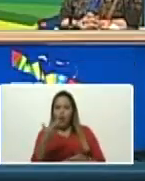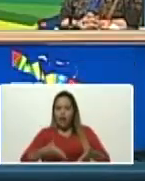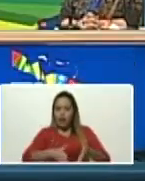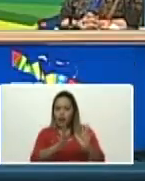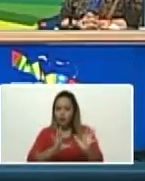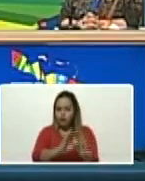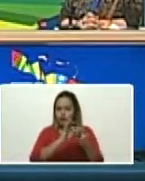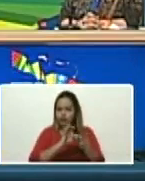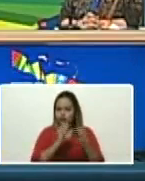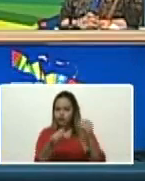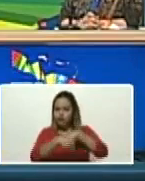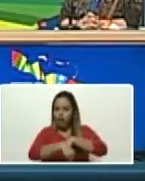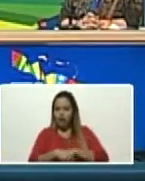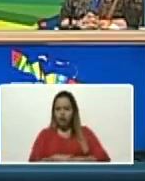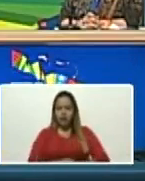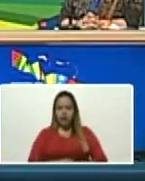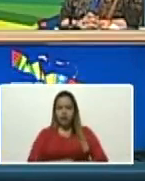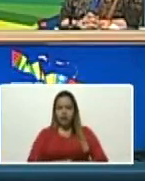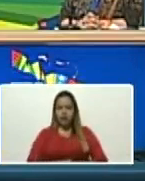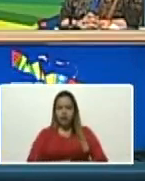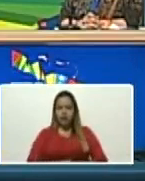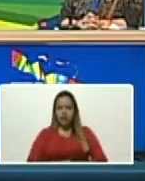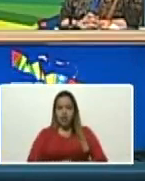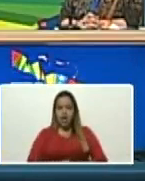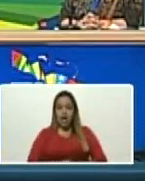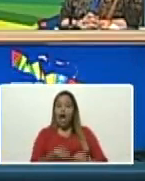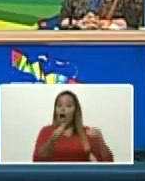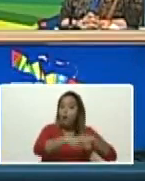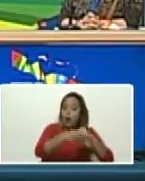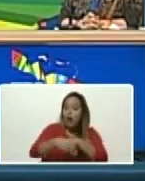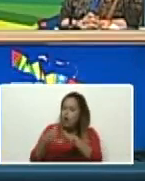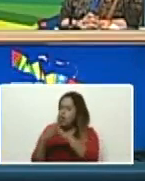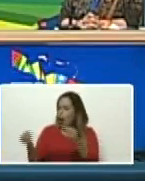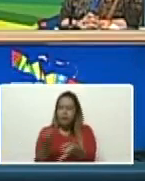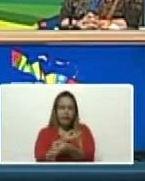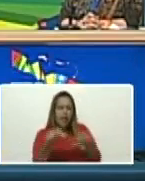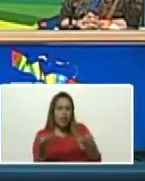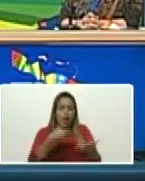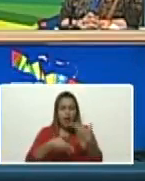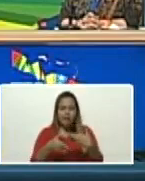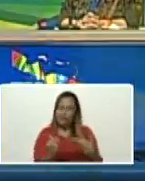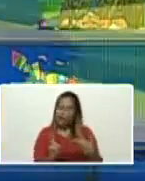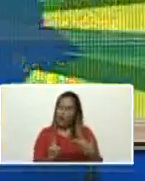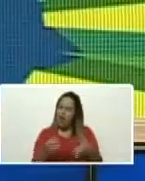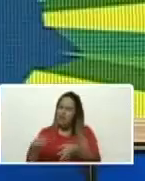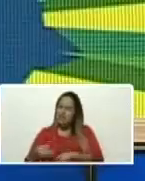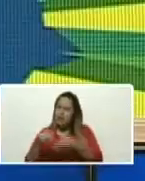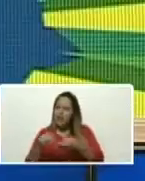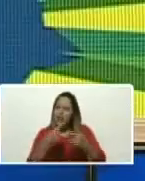conjuntos. Nunca estamos de acuerdo en todo, siempre tenemos algunas diferencias.